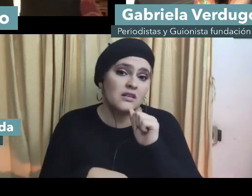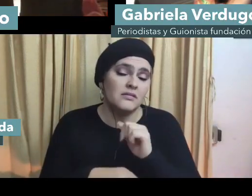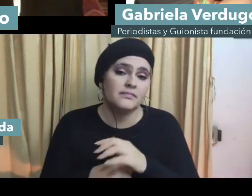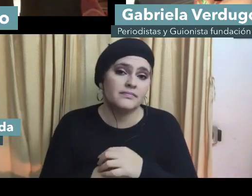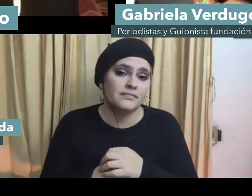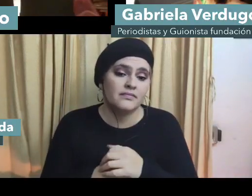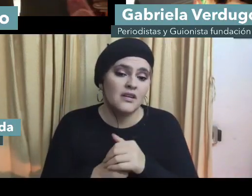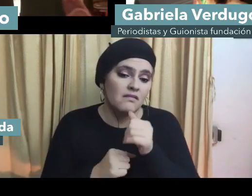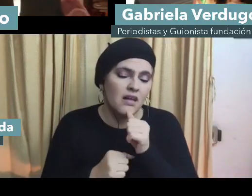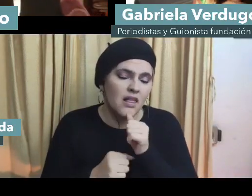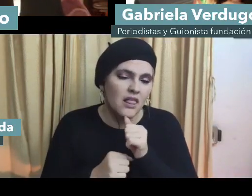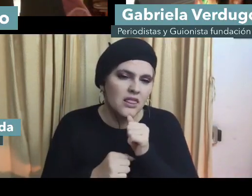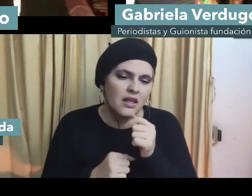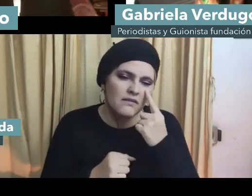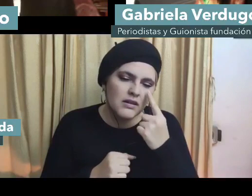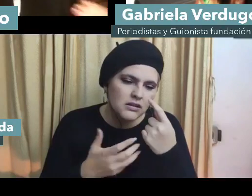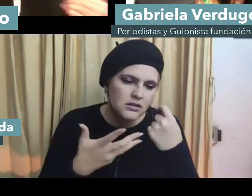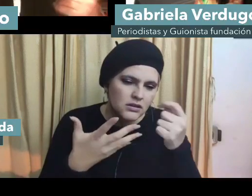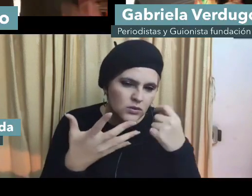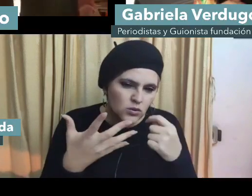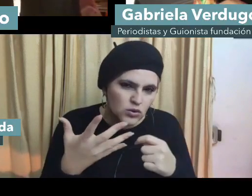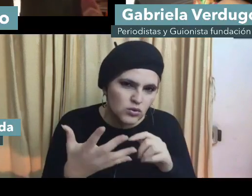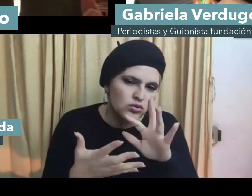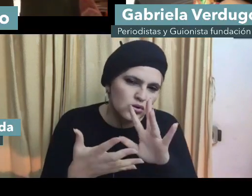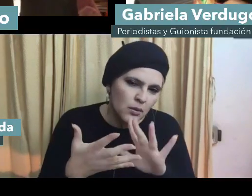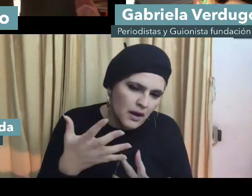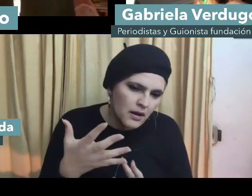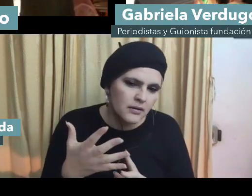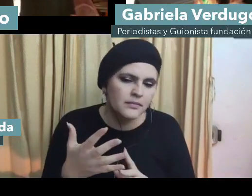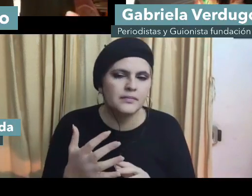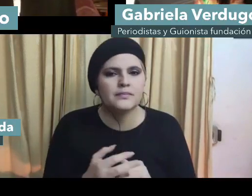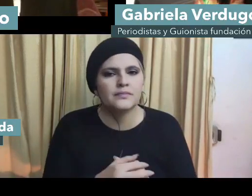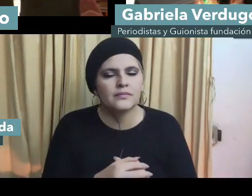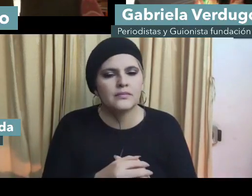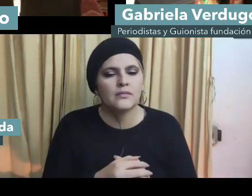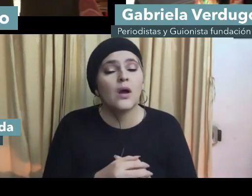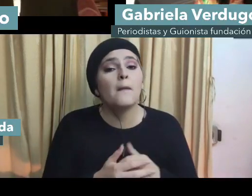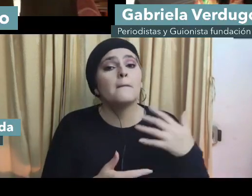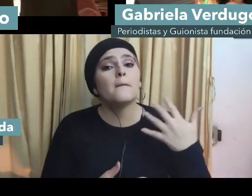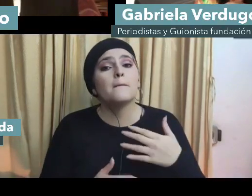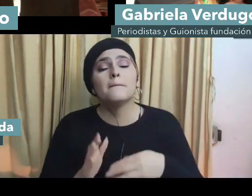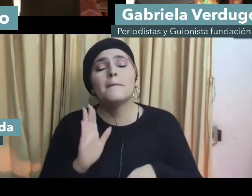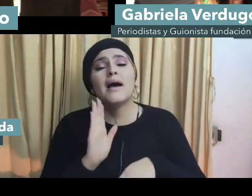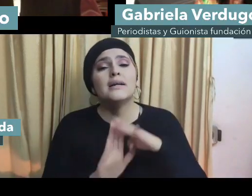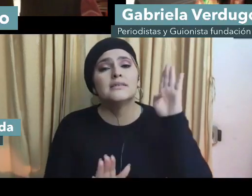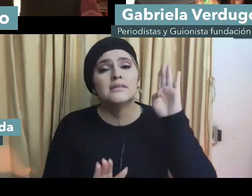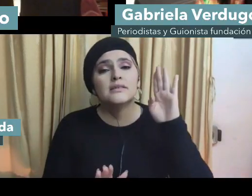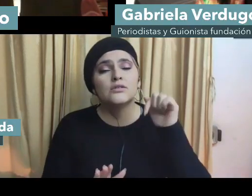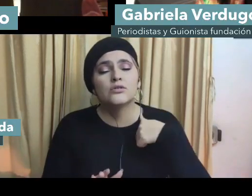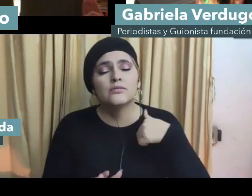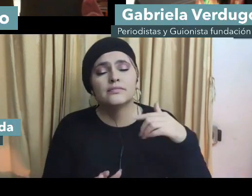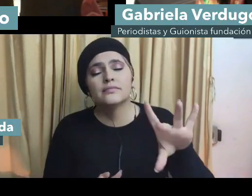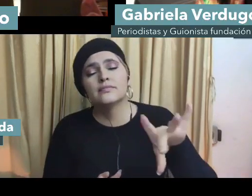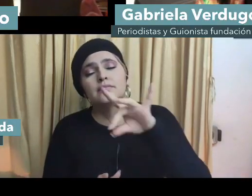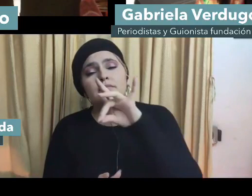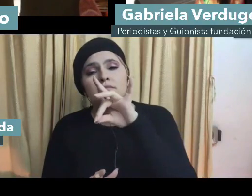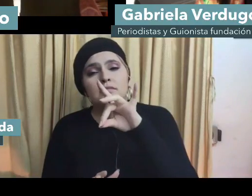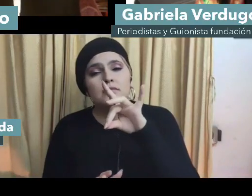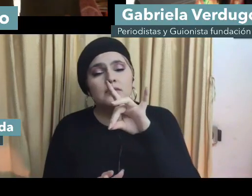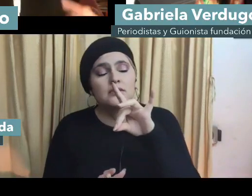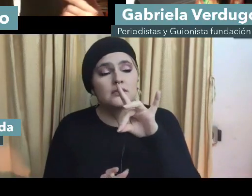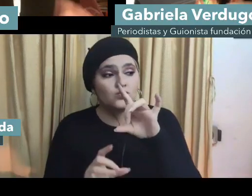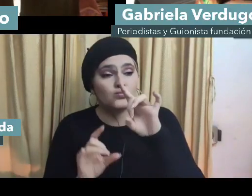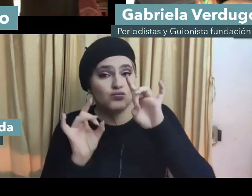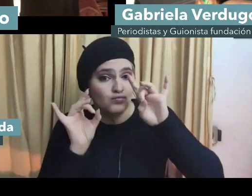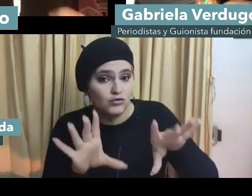suficiente sintomatología, pero lo más importante, y eso quiero recalcar, es que más que poner el diagnóstico,